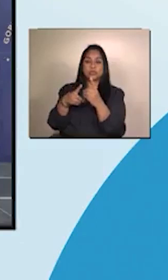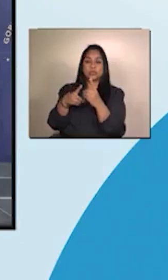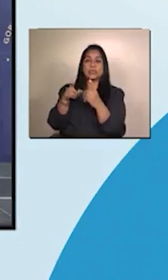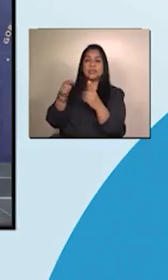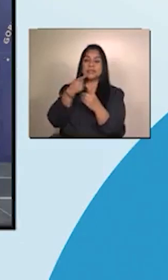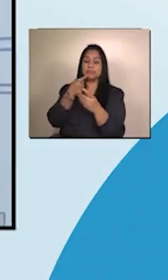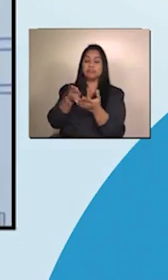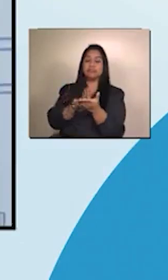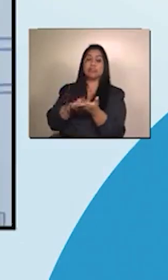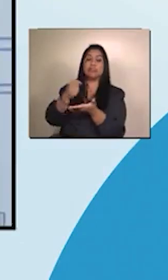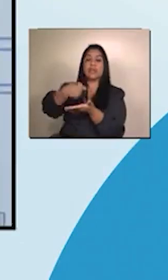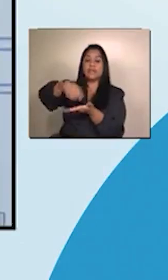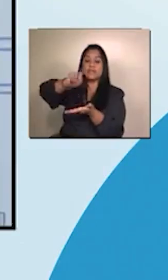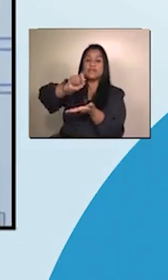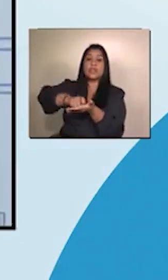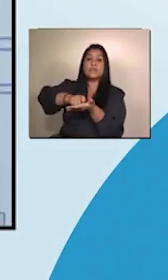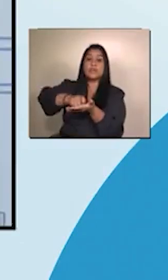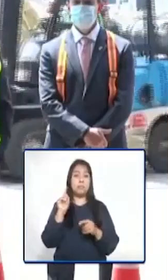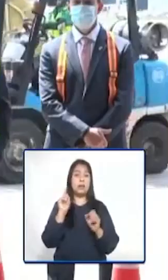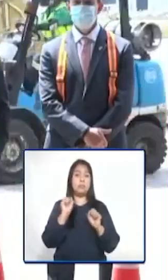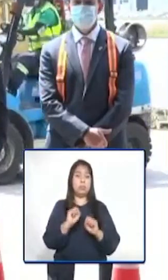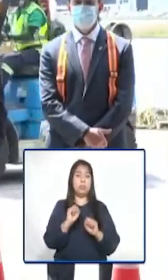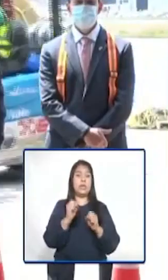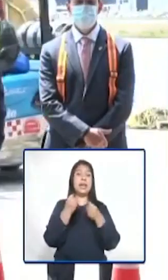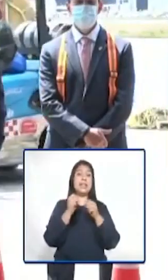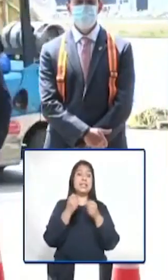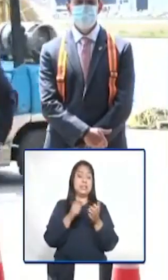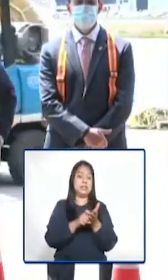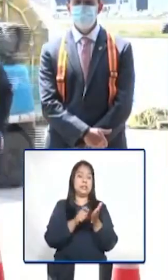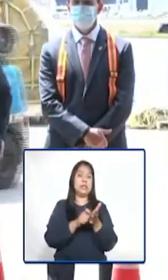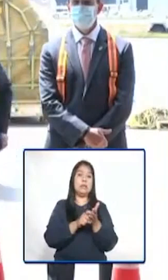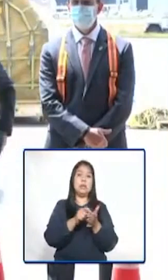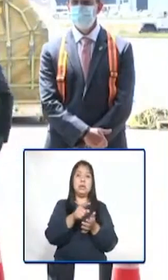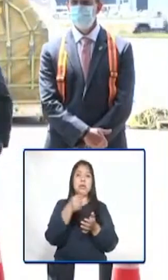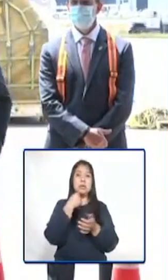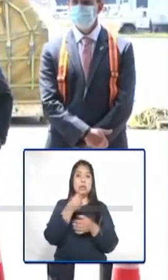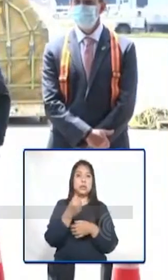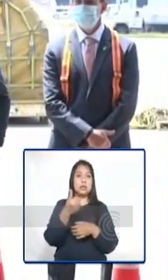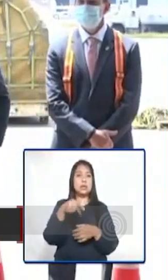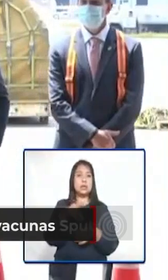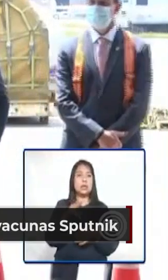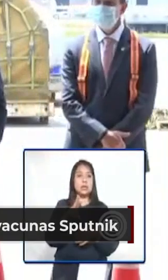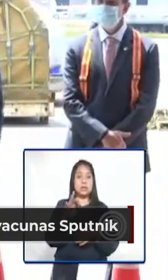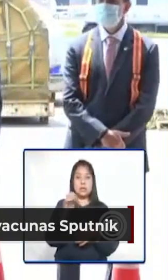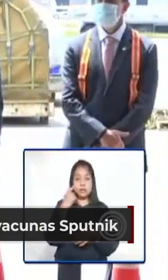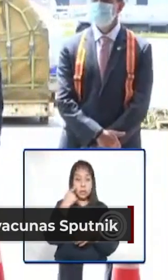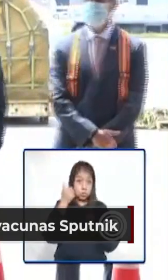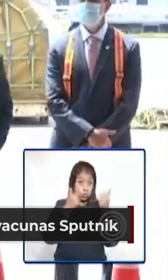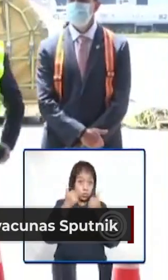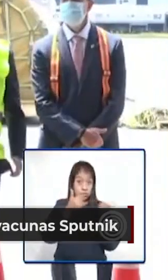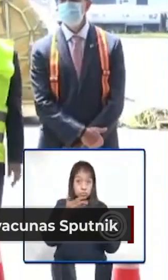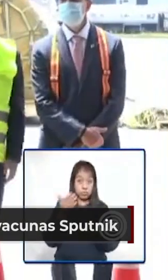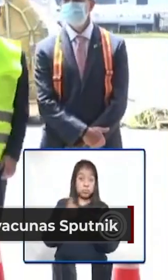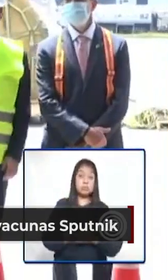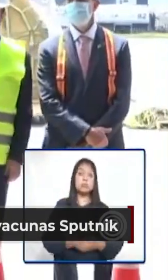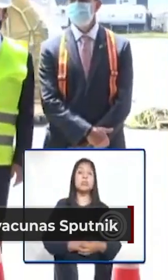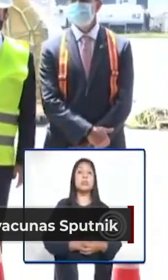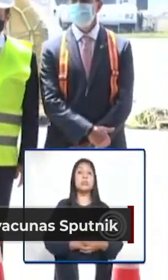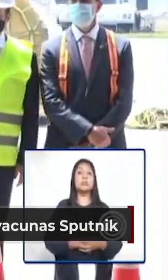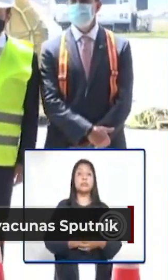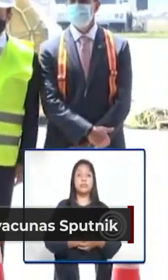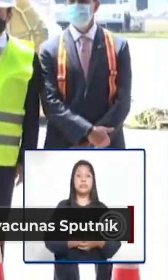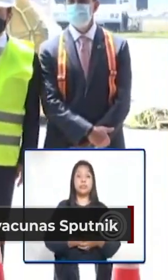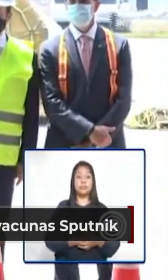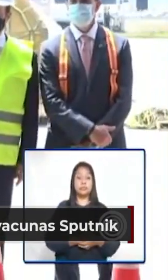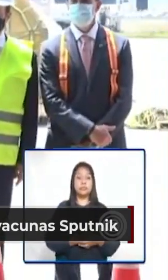que el contrato lo firmó la doctora Amelia Flores como ministra de Salud Pública y Asistencia Social.